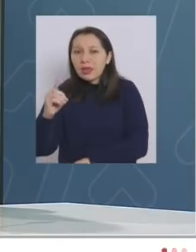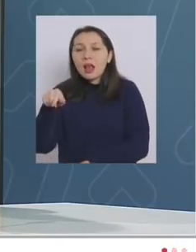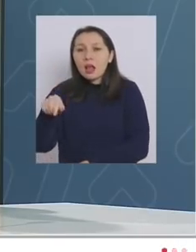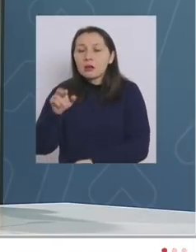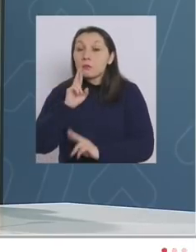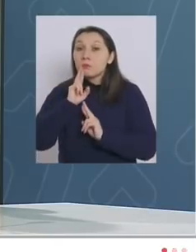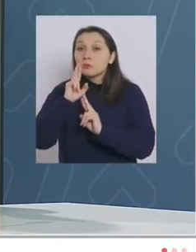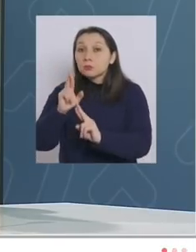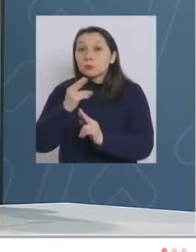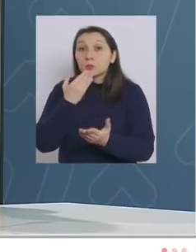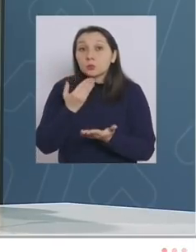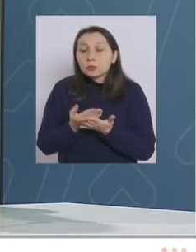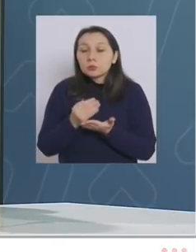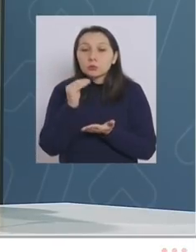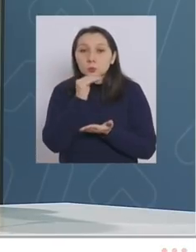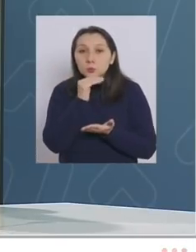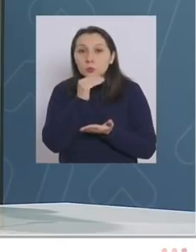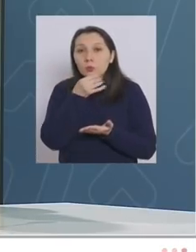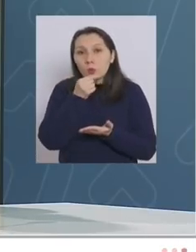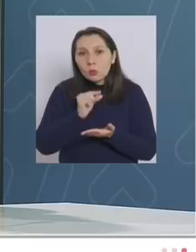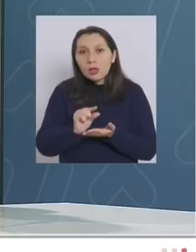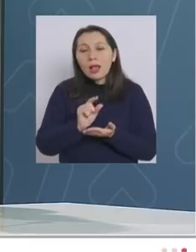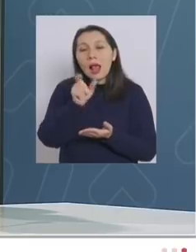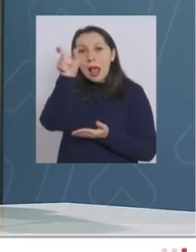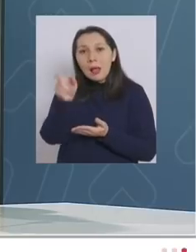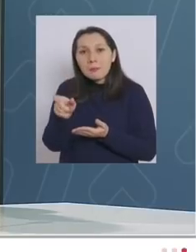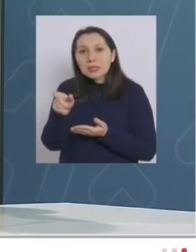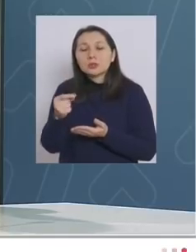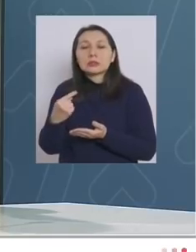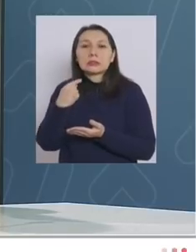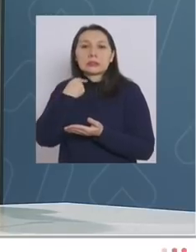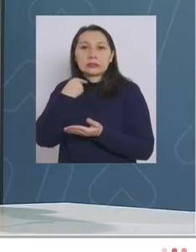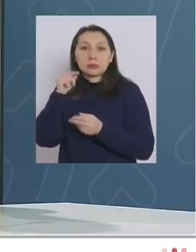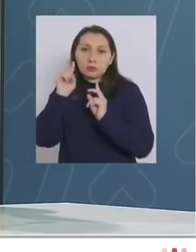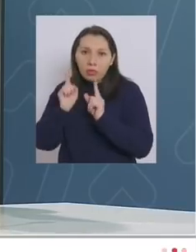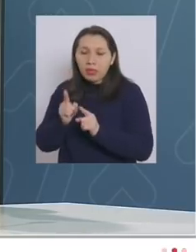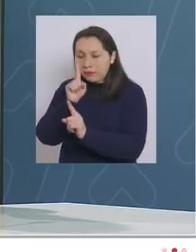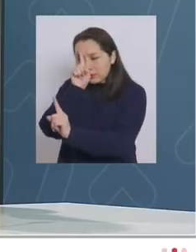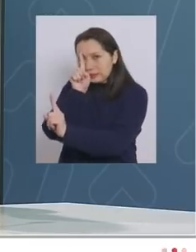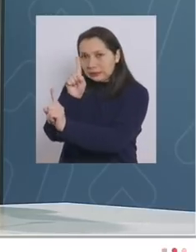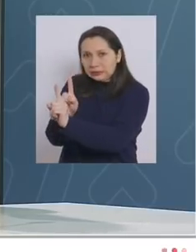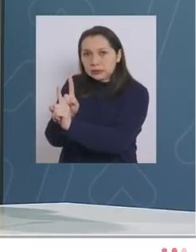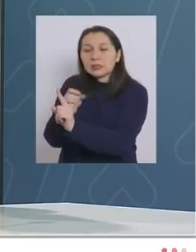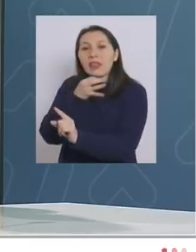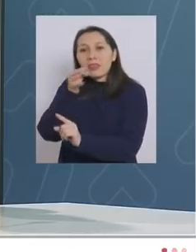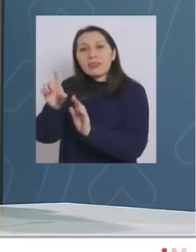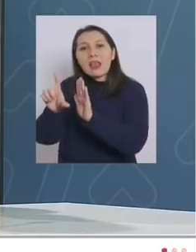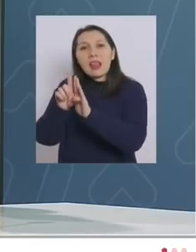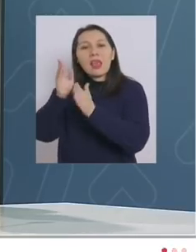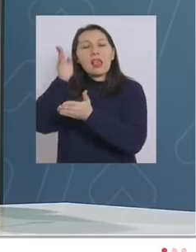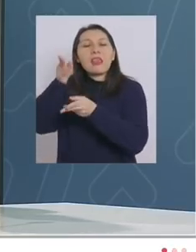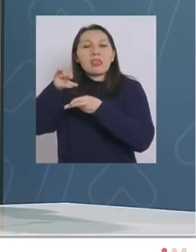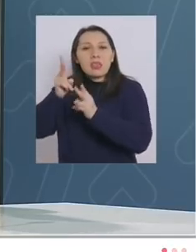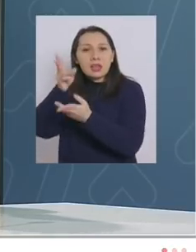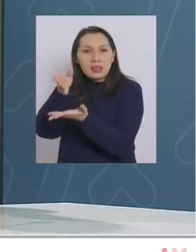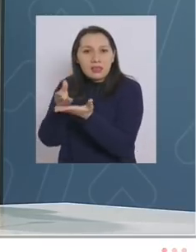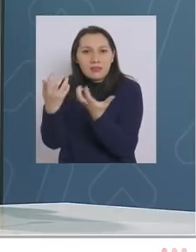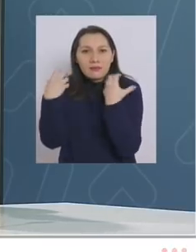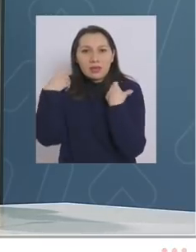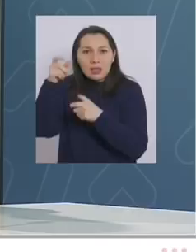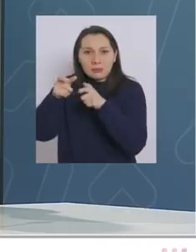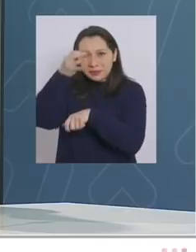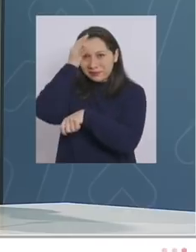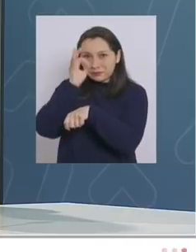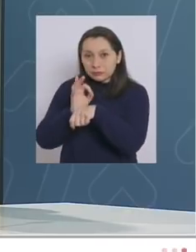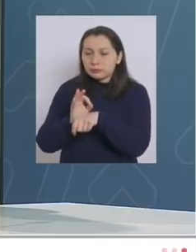resultados se entregarán oportunamente a la persona involucrada como corresponde, de acuerdo a la Ley de Derechos y Deberes de los Pacientes. Es